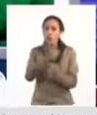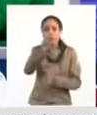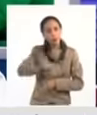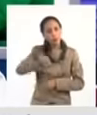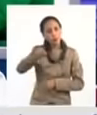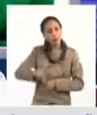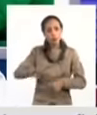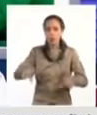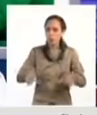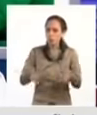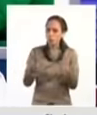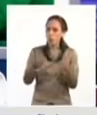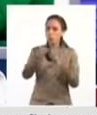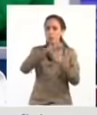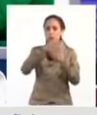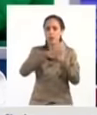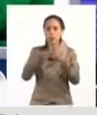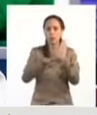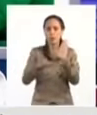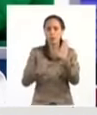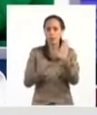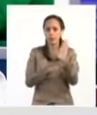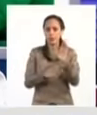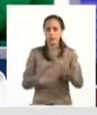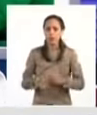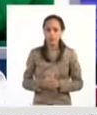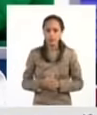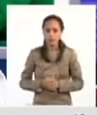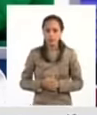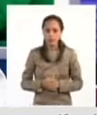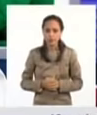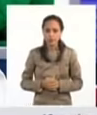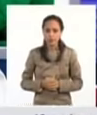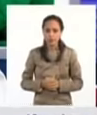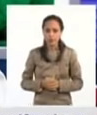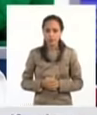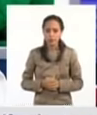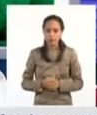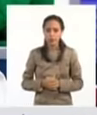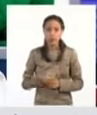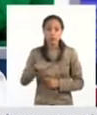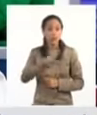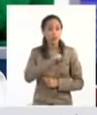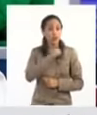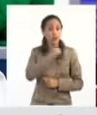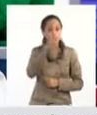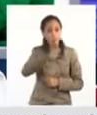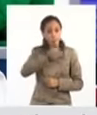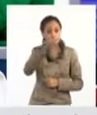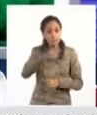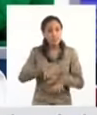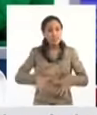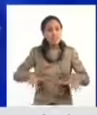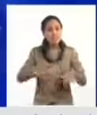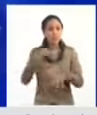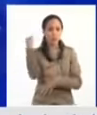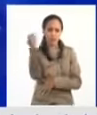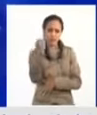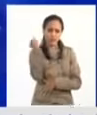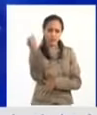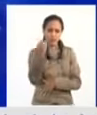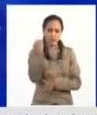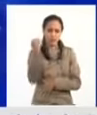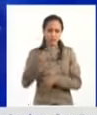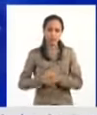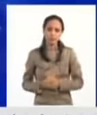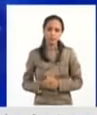sé si hay un intermedio o sí, porque yo quería referirme un tanto a la situación internacional. Yo creo que viene a ser